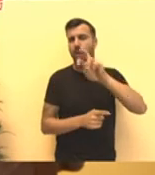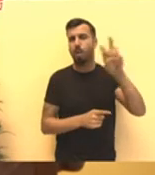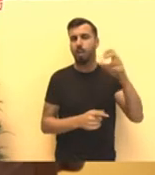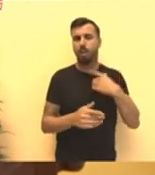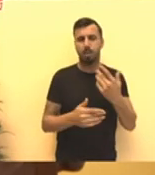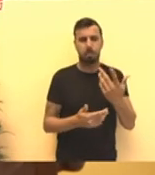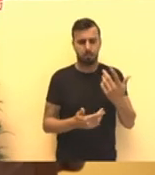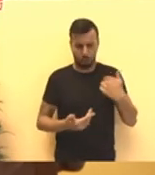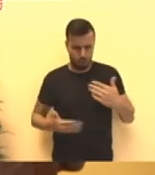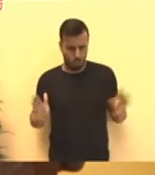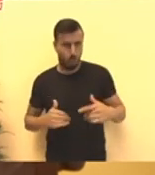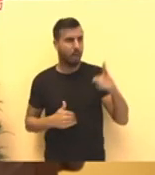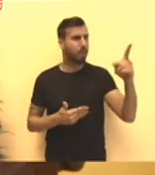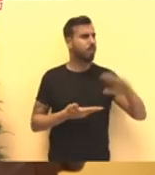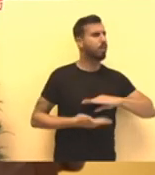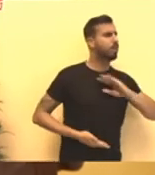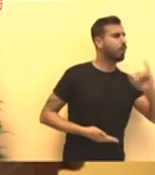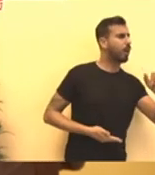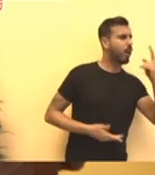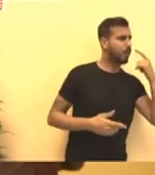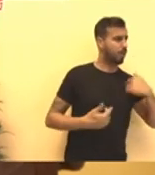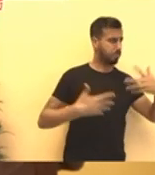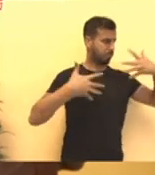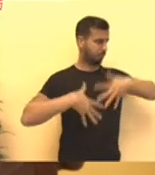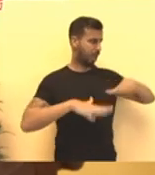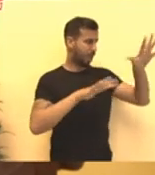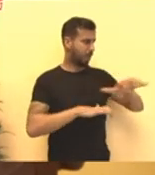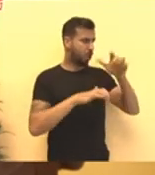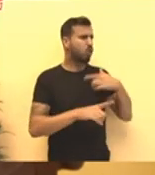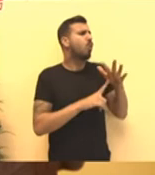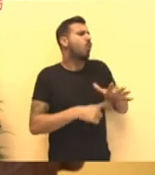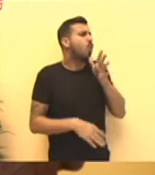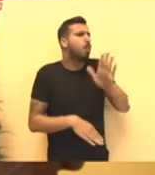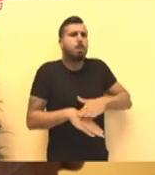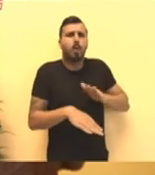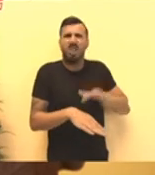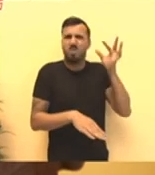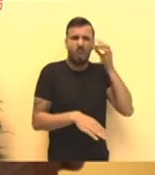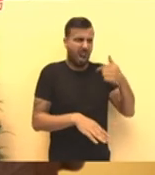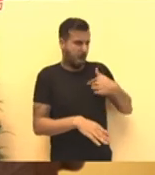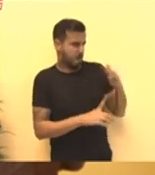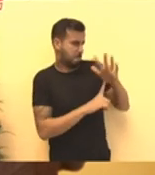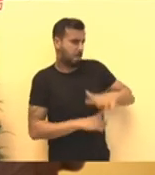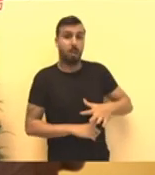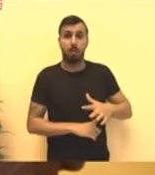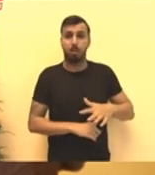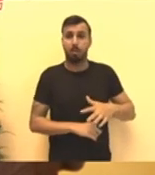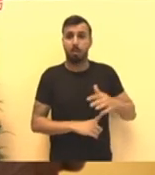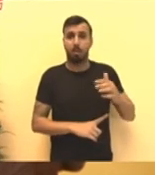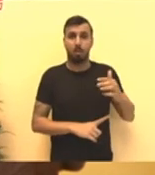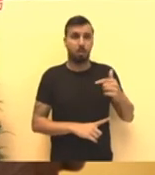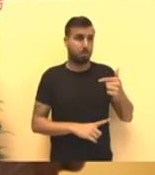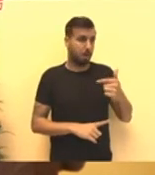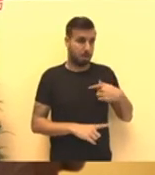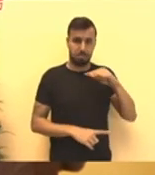tenga yo. A ver si yo me entero por qué yo soy discriminada por las mujeres. Yo no descubrí nada ajeno a